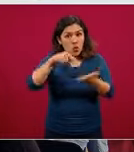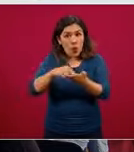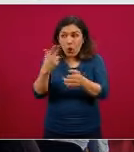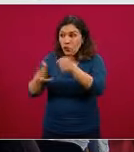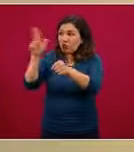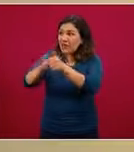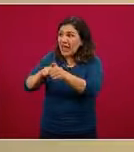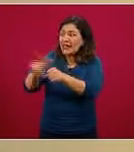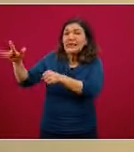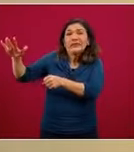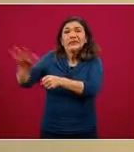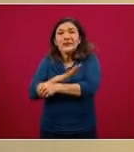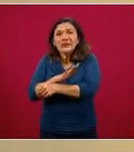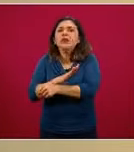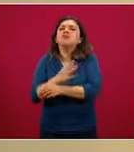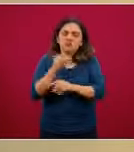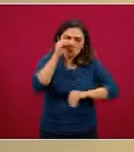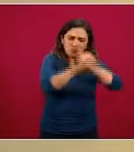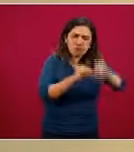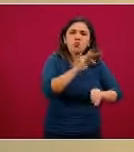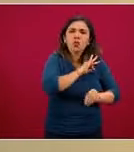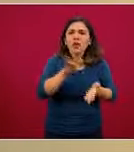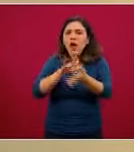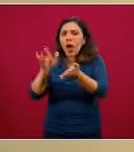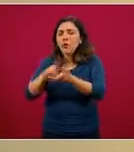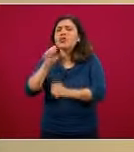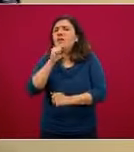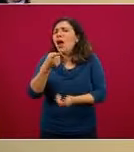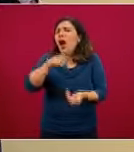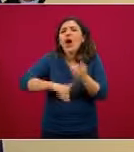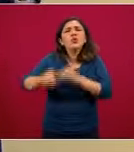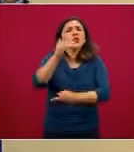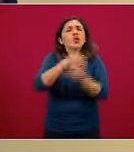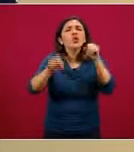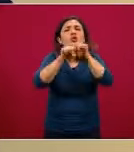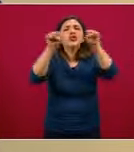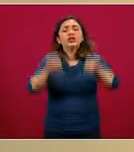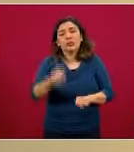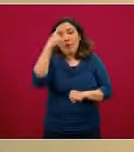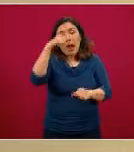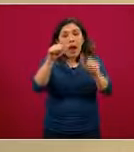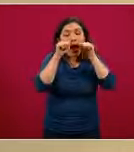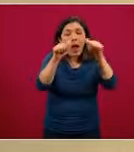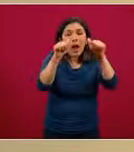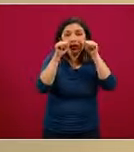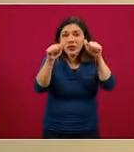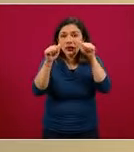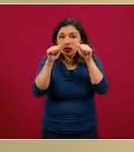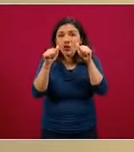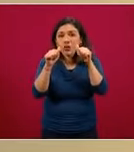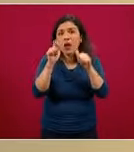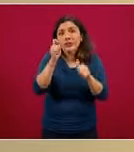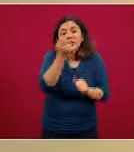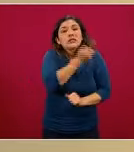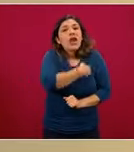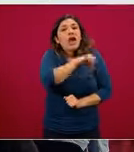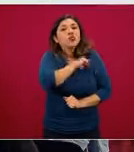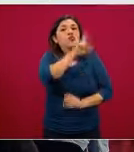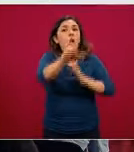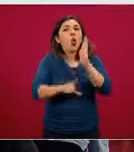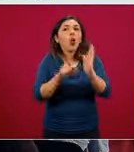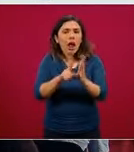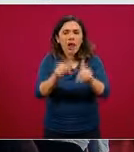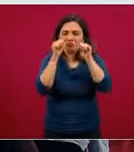de salud, sino a todo el sistema de atención, al sistema de salud